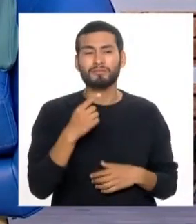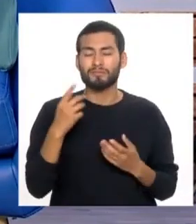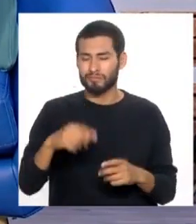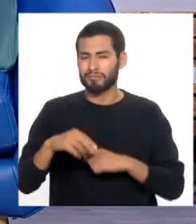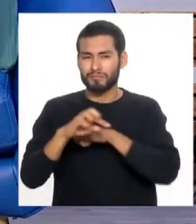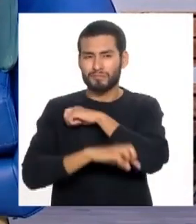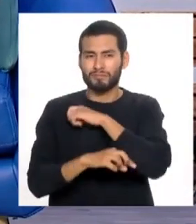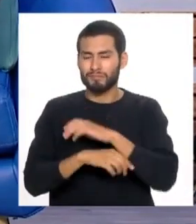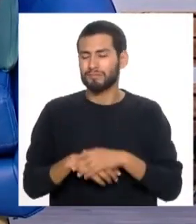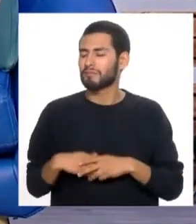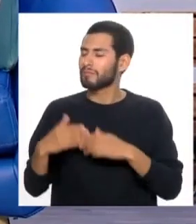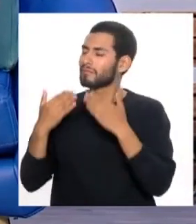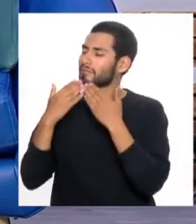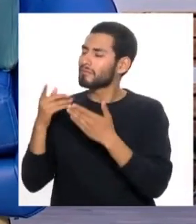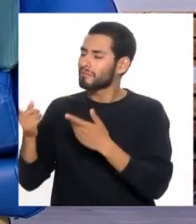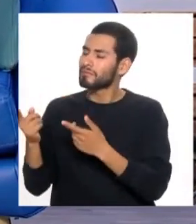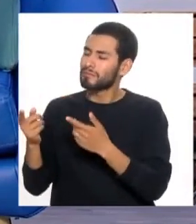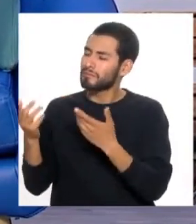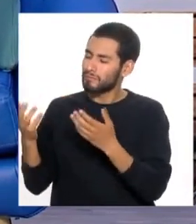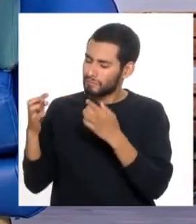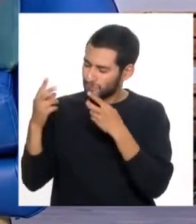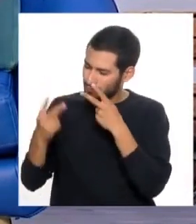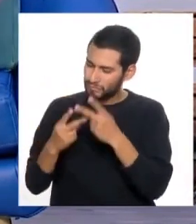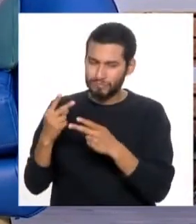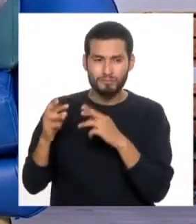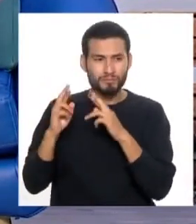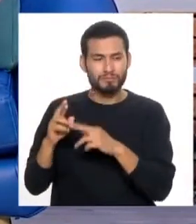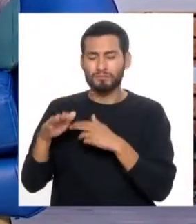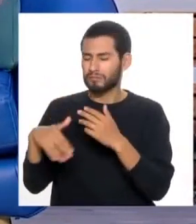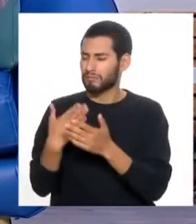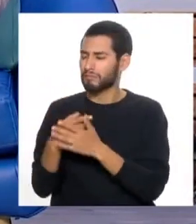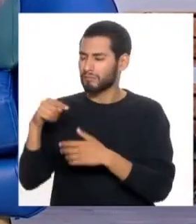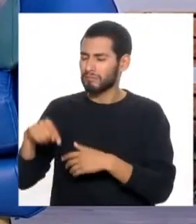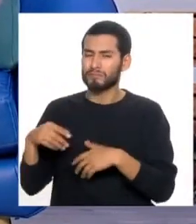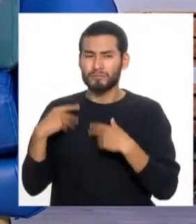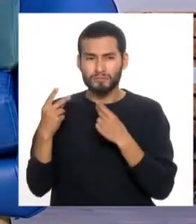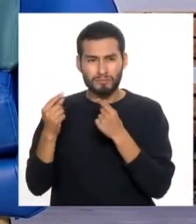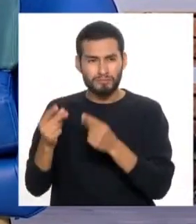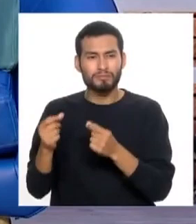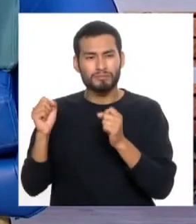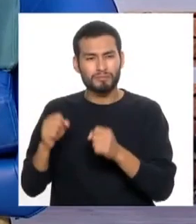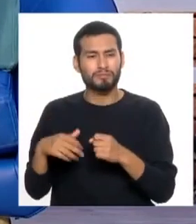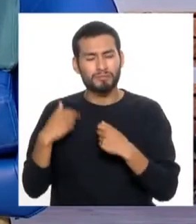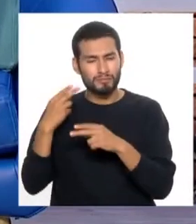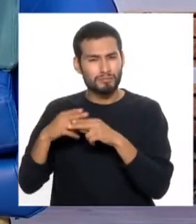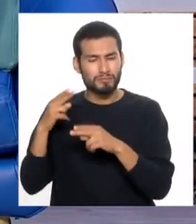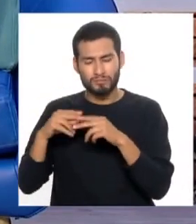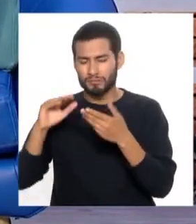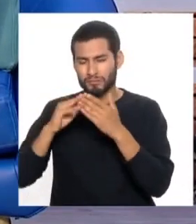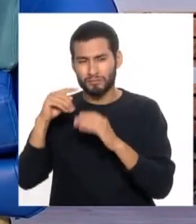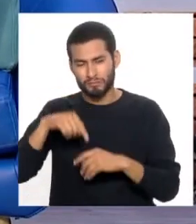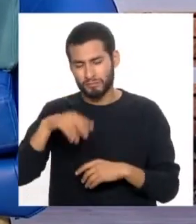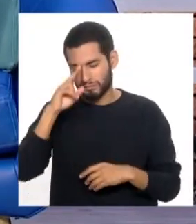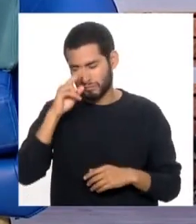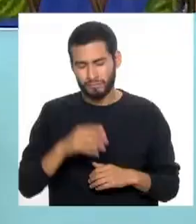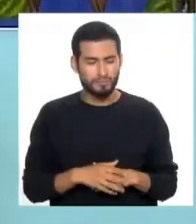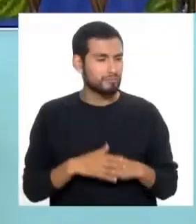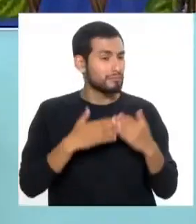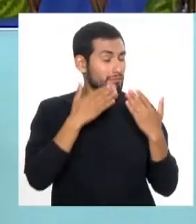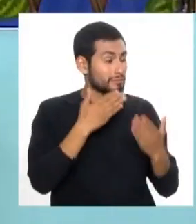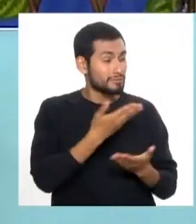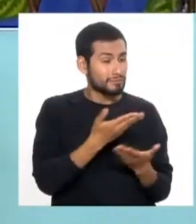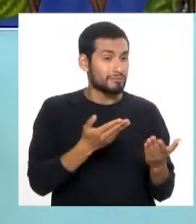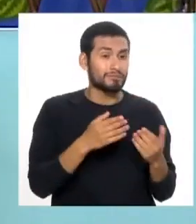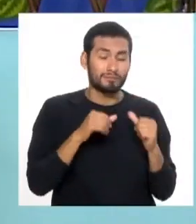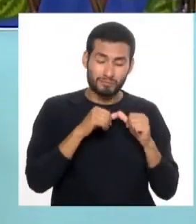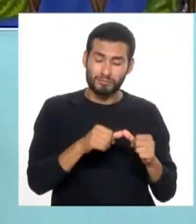el país. Fátima, muchísimas gracias por tu visita y ojalá todo esto se pueda acelerar y se pueda atender pronto en las ciudades de nuestro Perú. Muchas gracias a ustedes